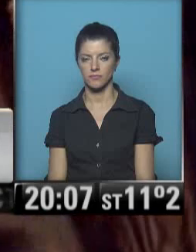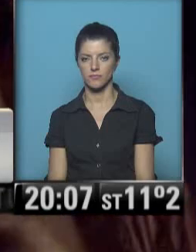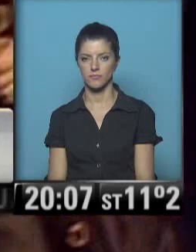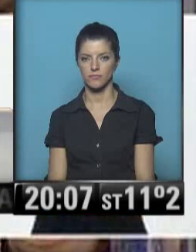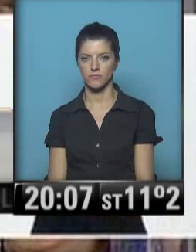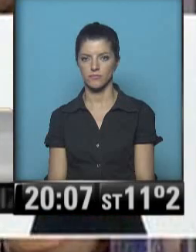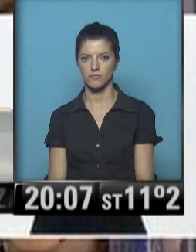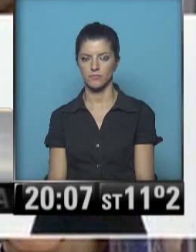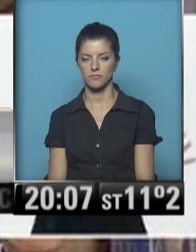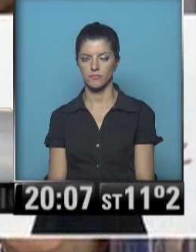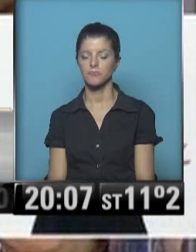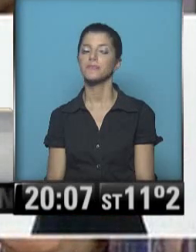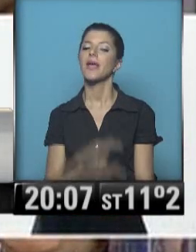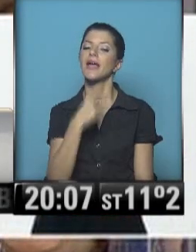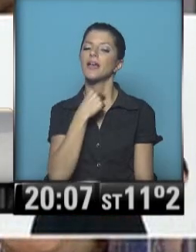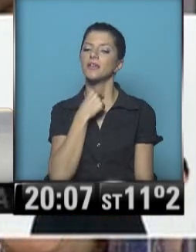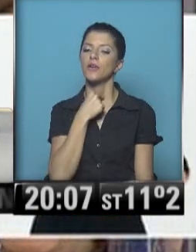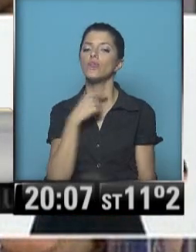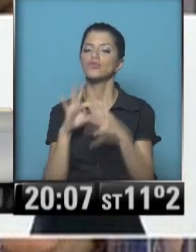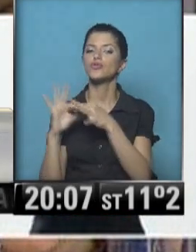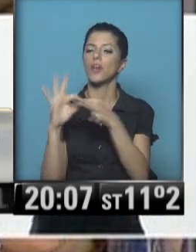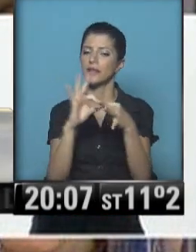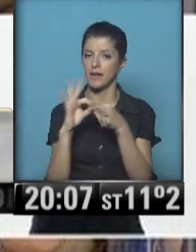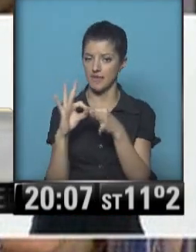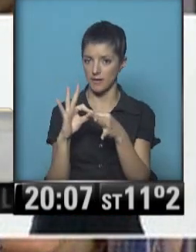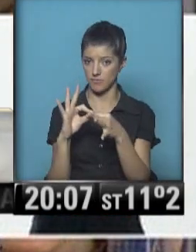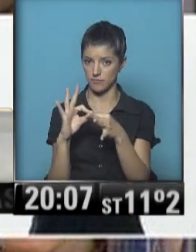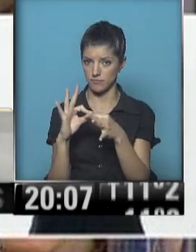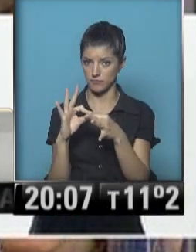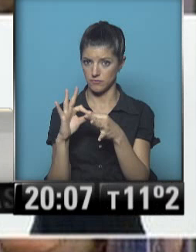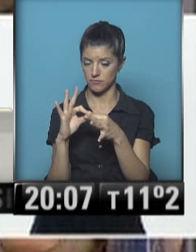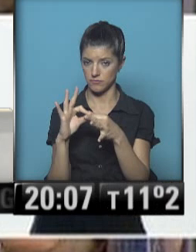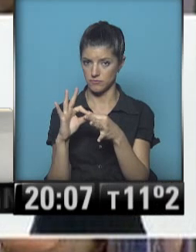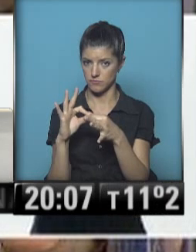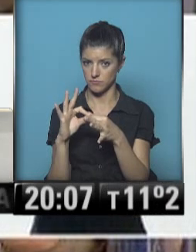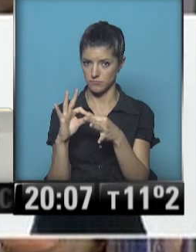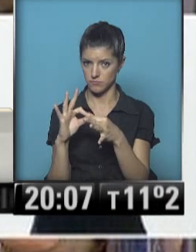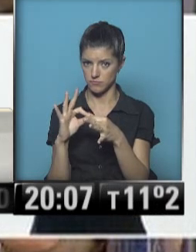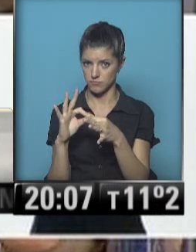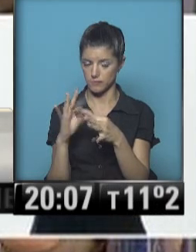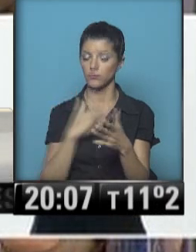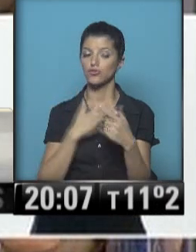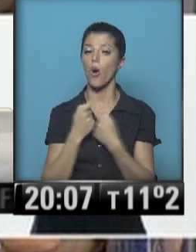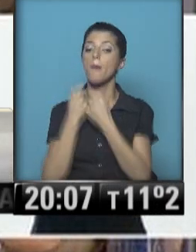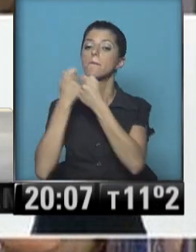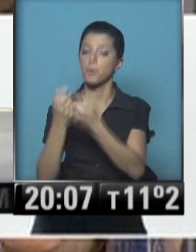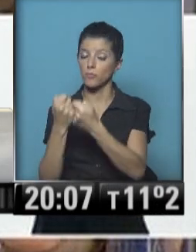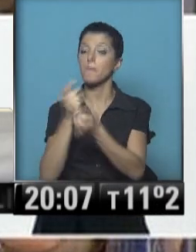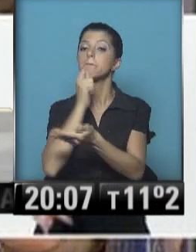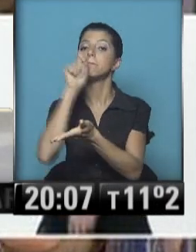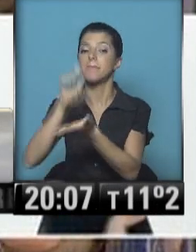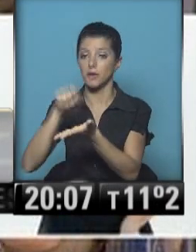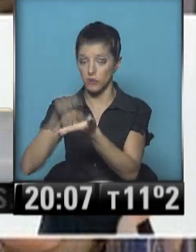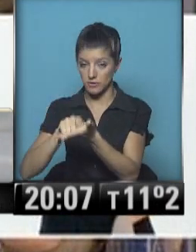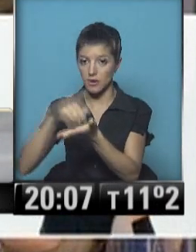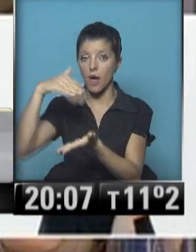fernándes quiero expresar toda mi solidaridad no puedo dejar de hacerlo eh con el periodista